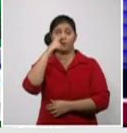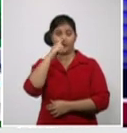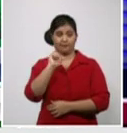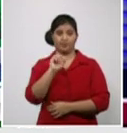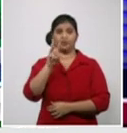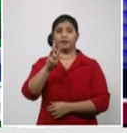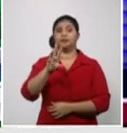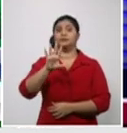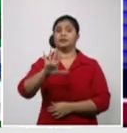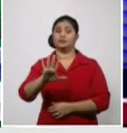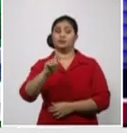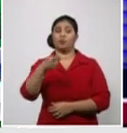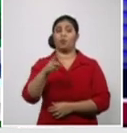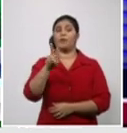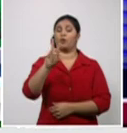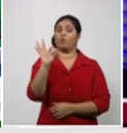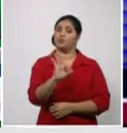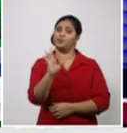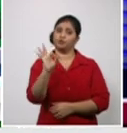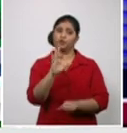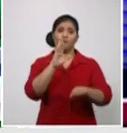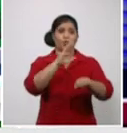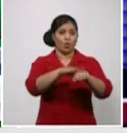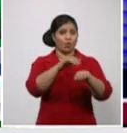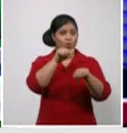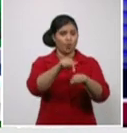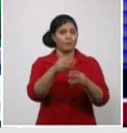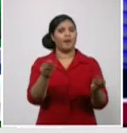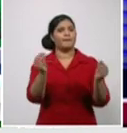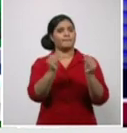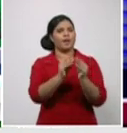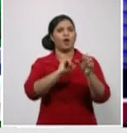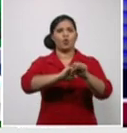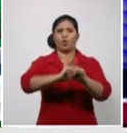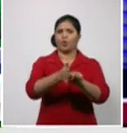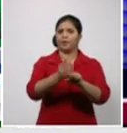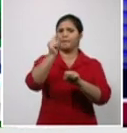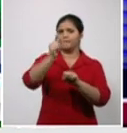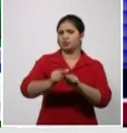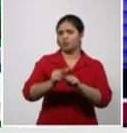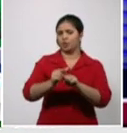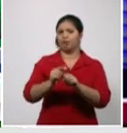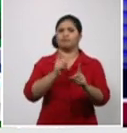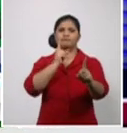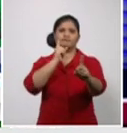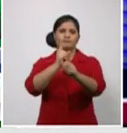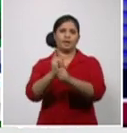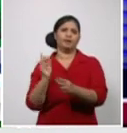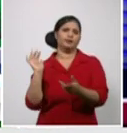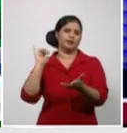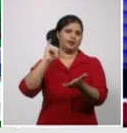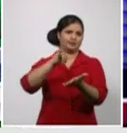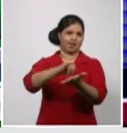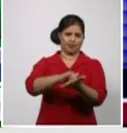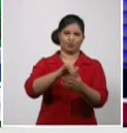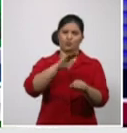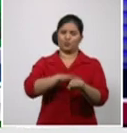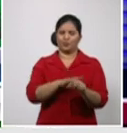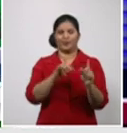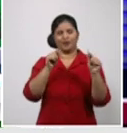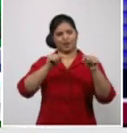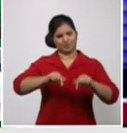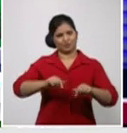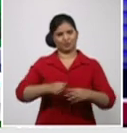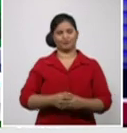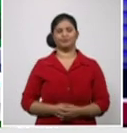35,2% ha tenido contacto, o sea, ha sido positivo como resultado de contactos con viajeros